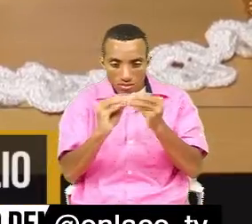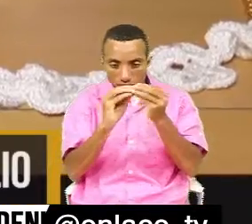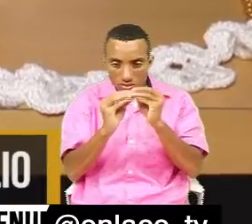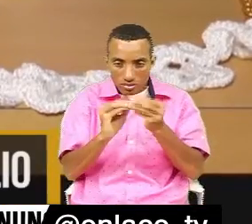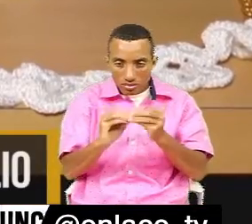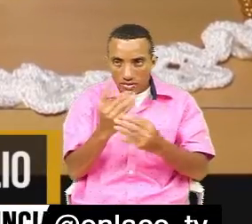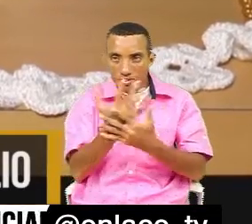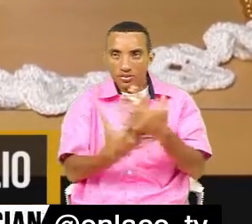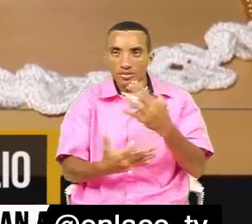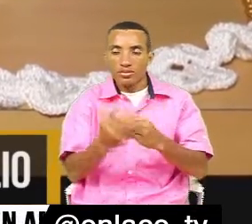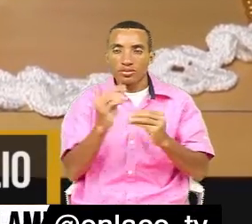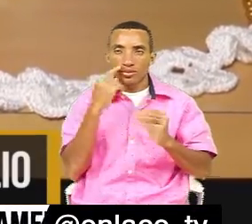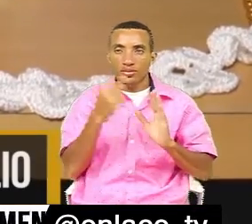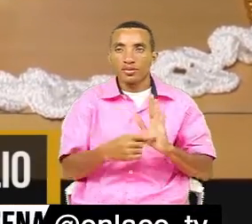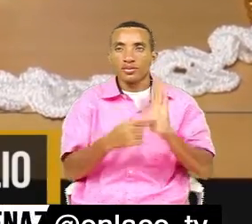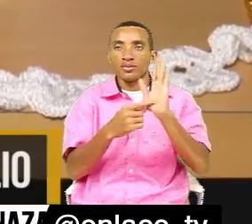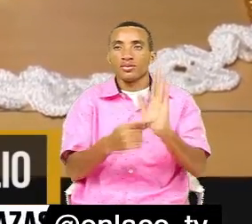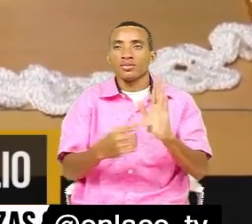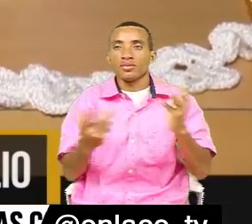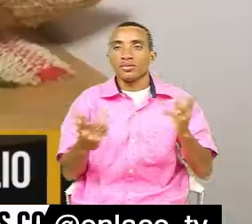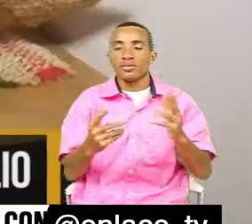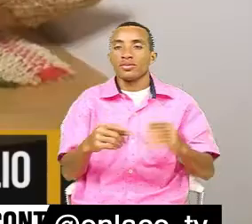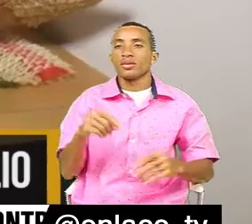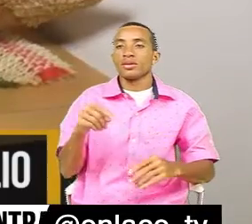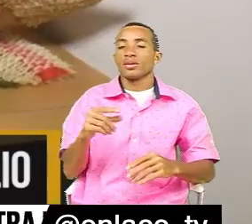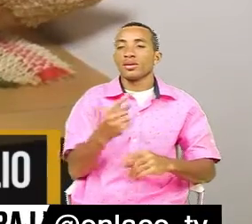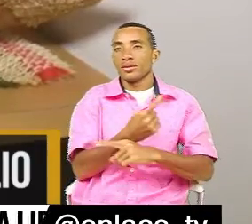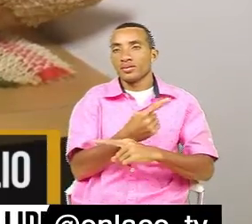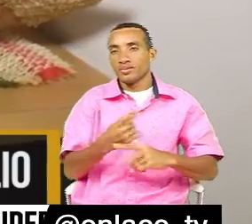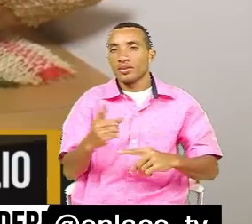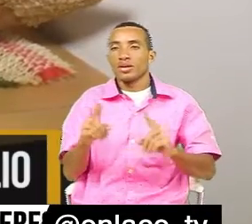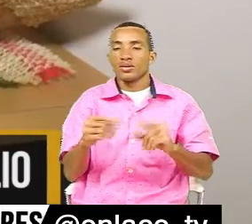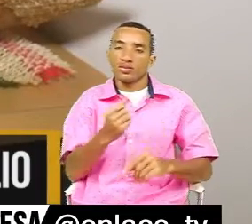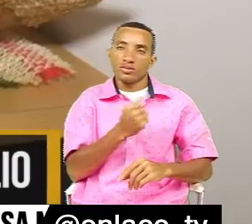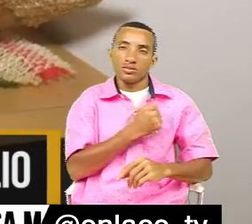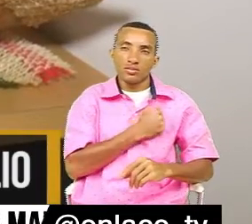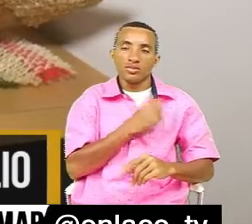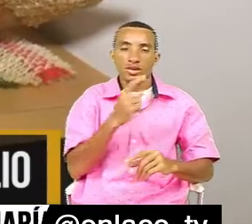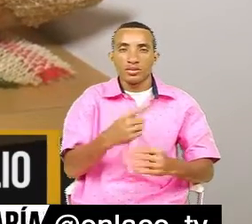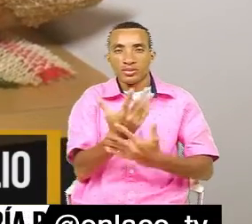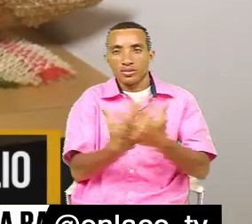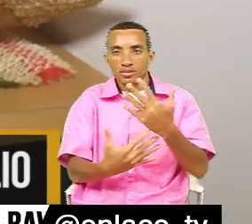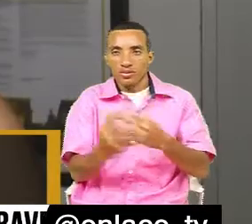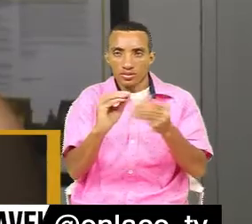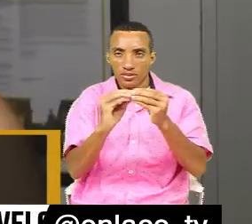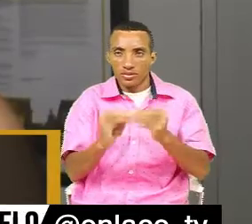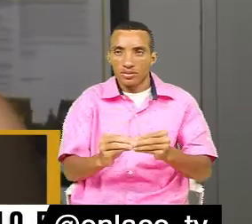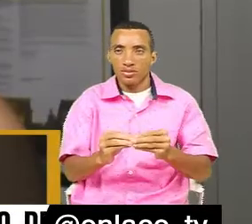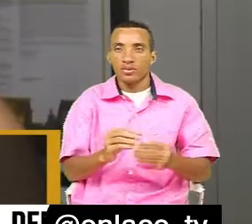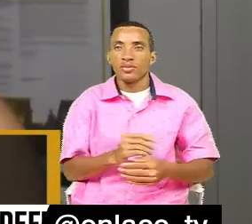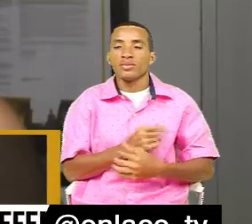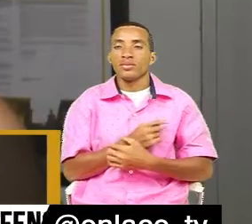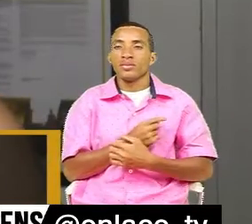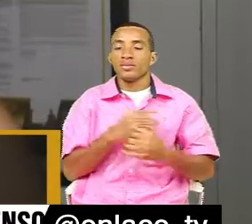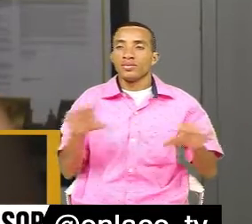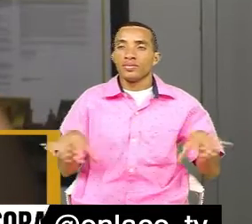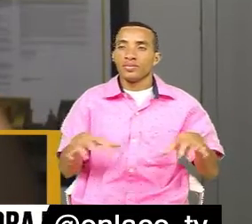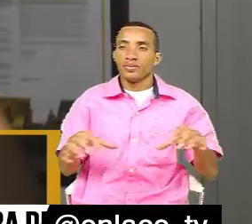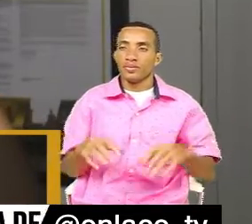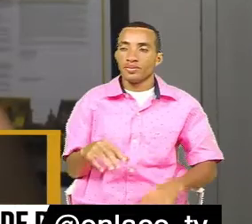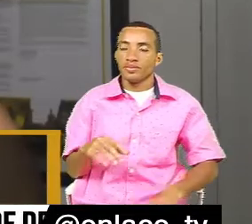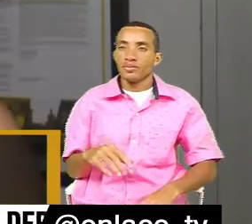se expondrán este fin de semana en la ciudad por parte de los apasionados de la cultura hecha a mano. Estamos con estas actividades,